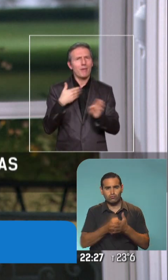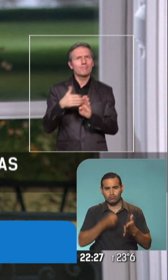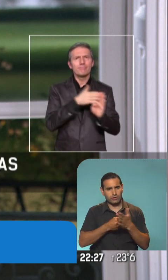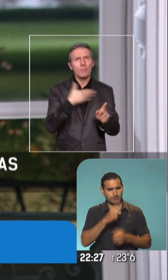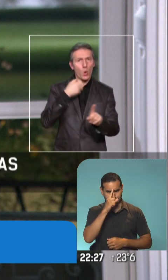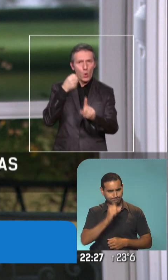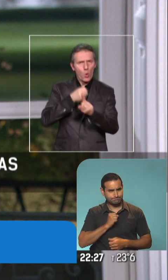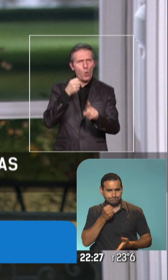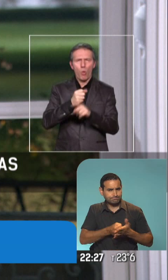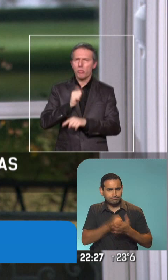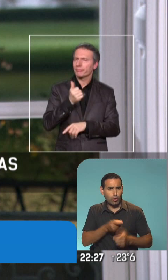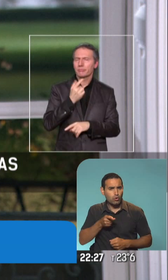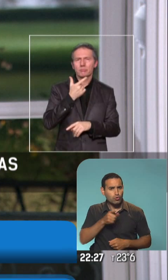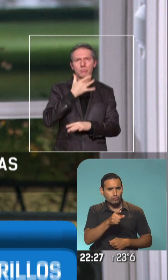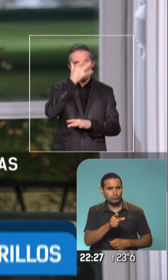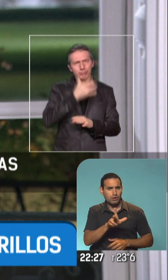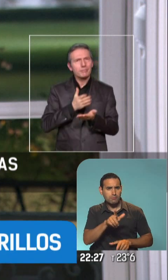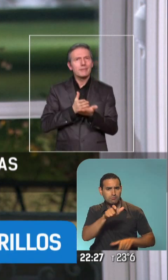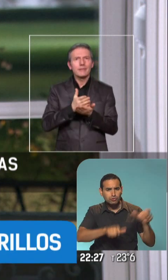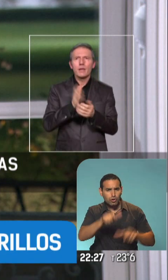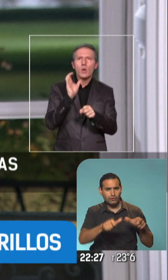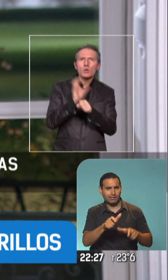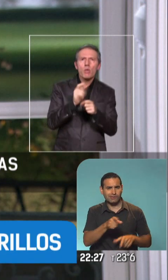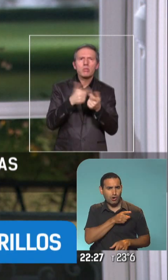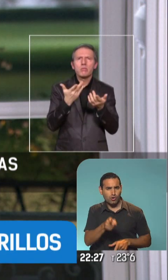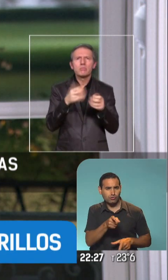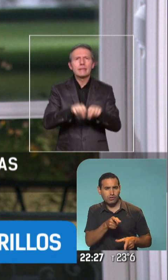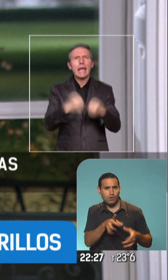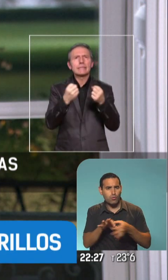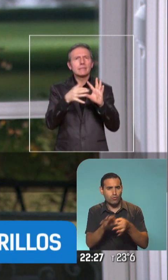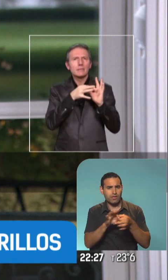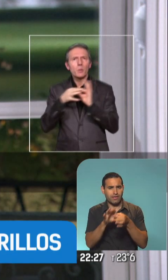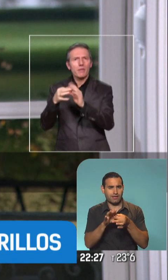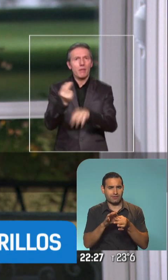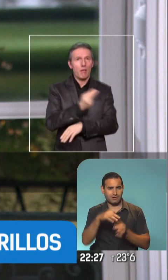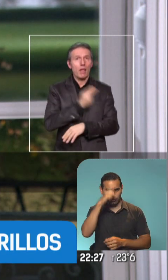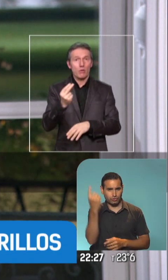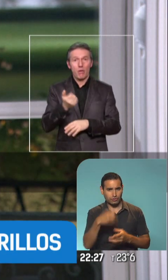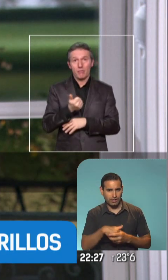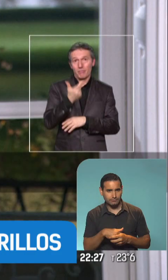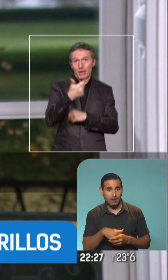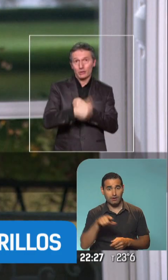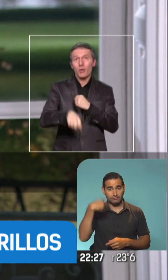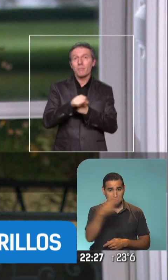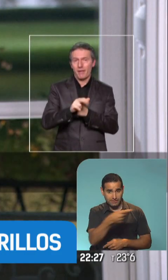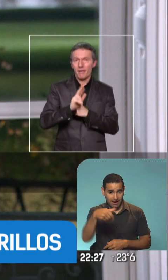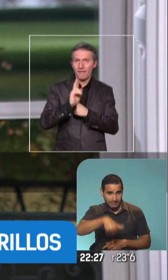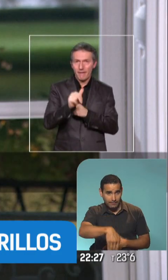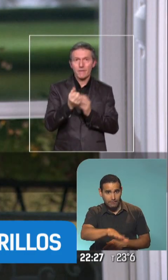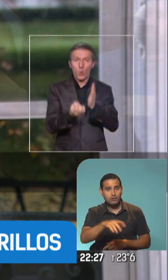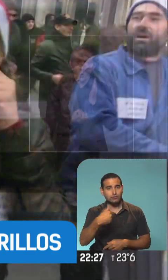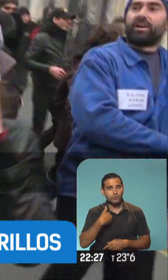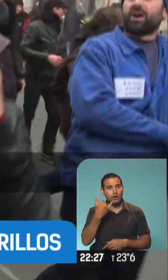avec détermination contre les forces qui minent l'unité nationale. Et dans les prochaines semaines, je prendrai de